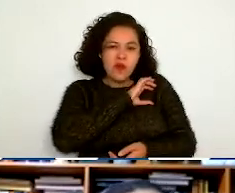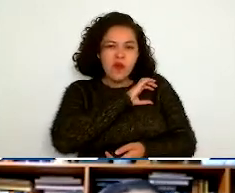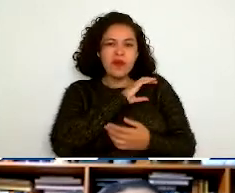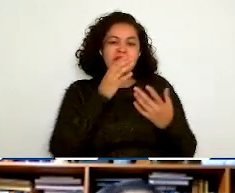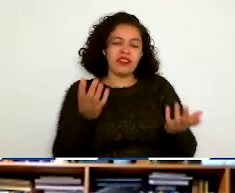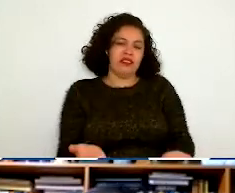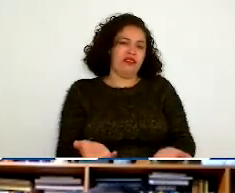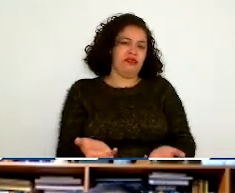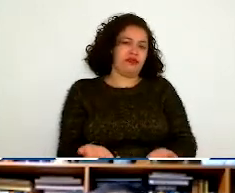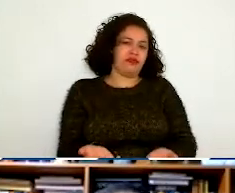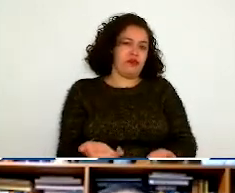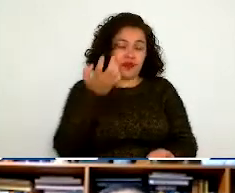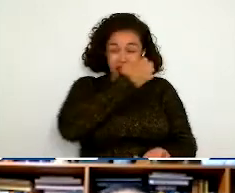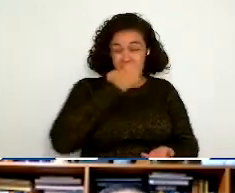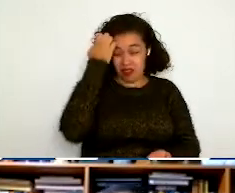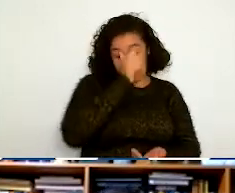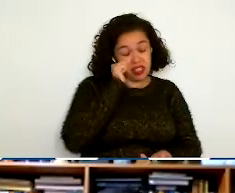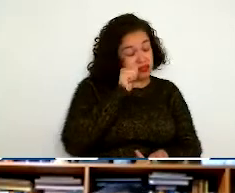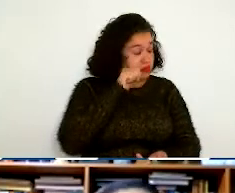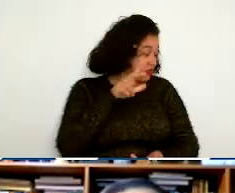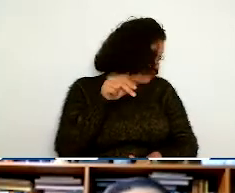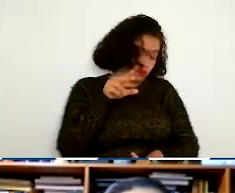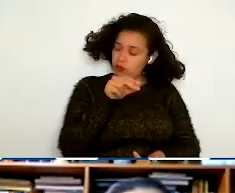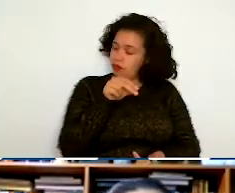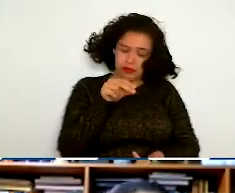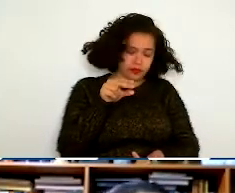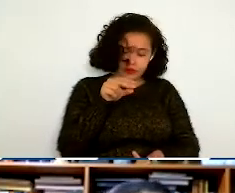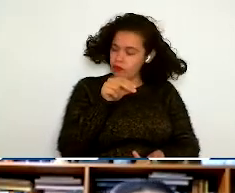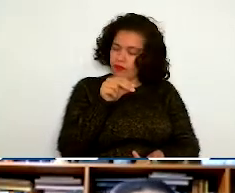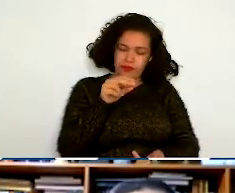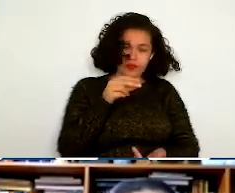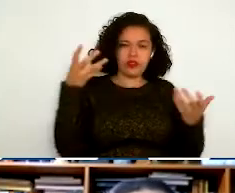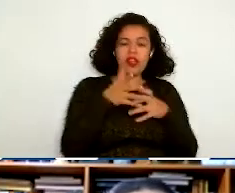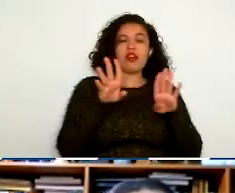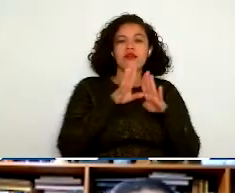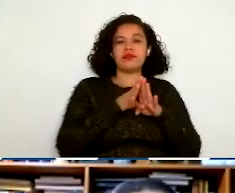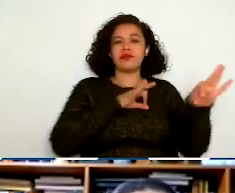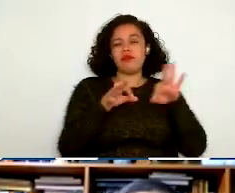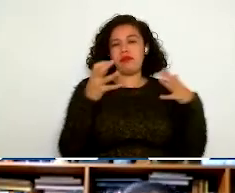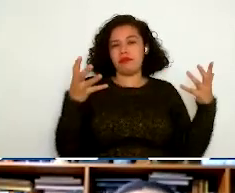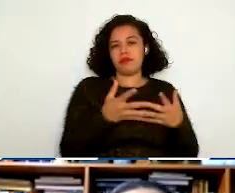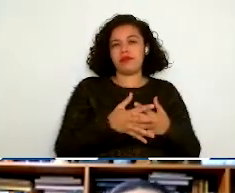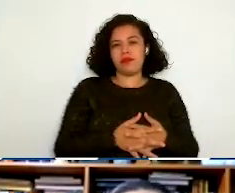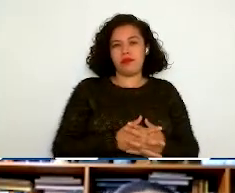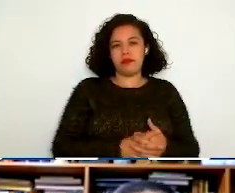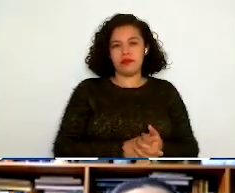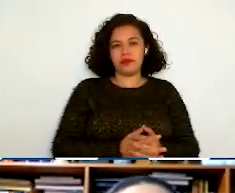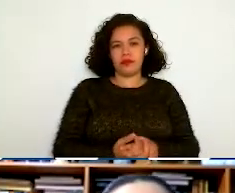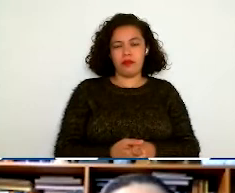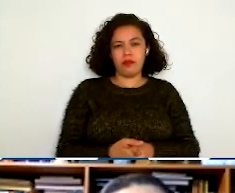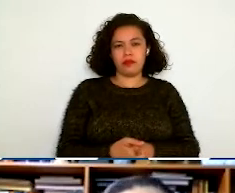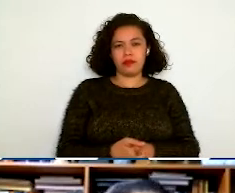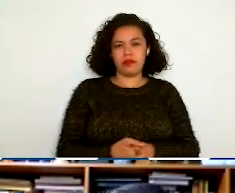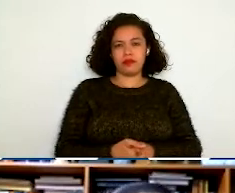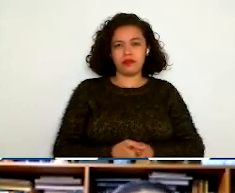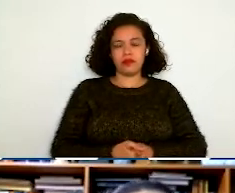Pues no siempre se evalúan, no siempre se ven cómo se hace este trabajo, ¿no? Y es, yo sí estoy muy